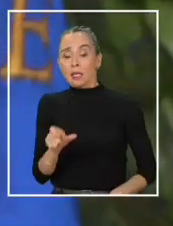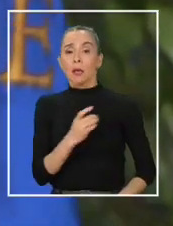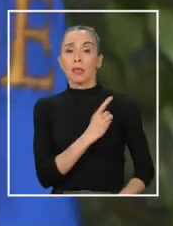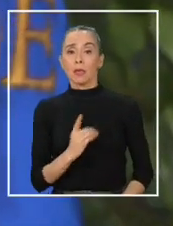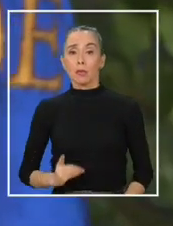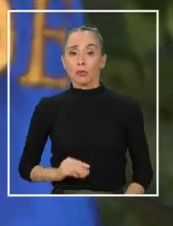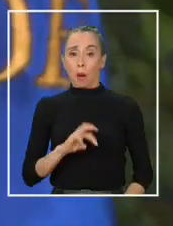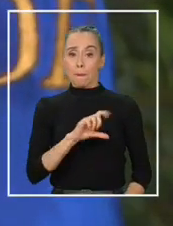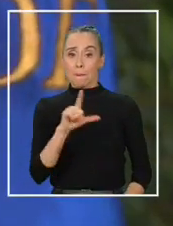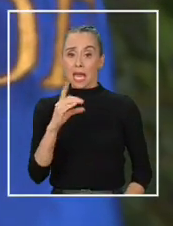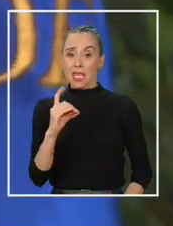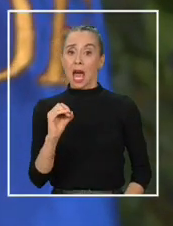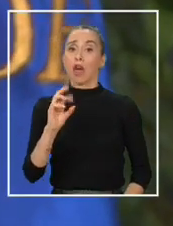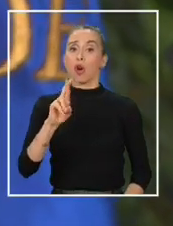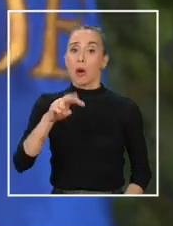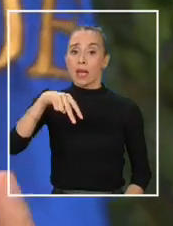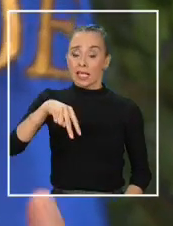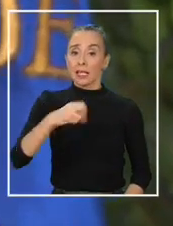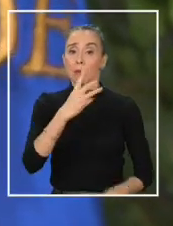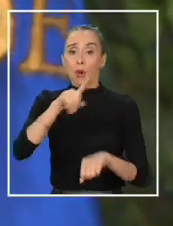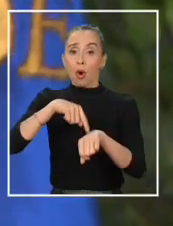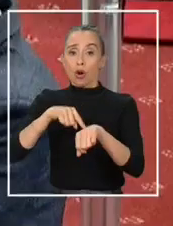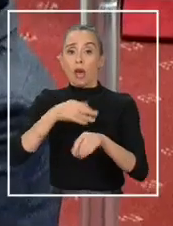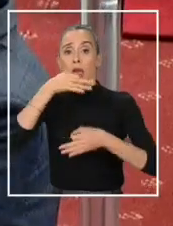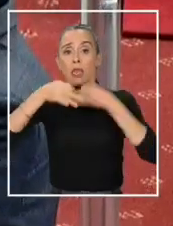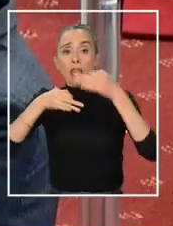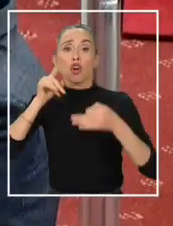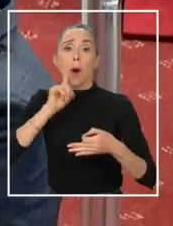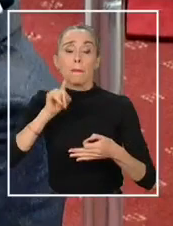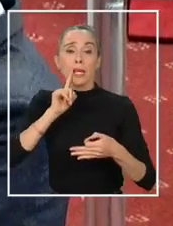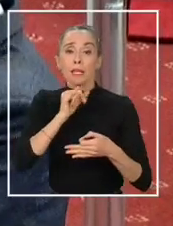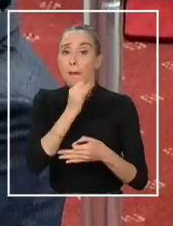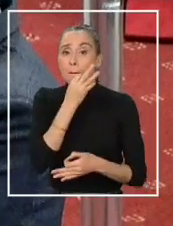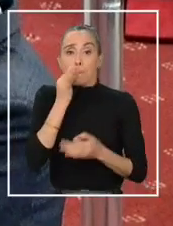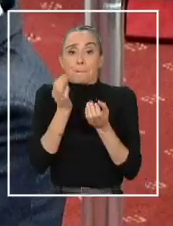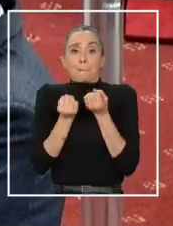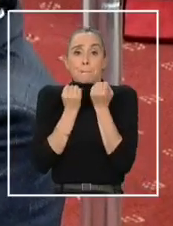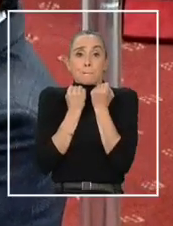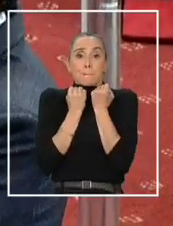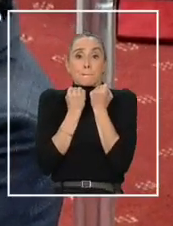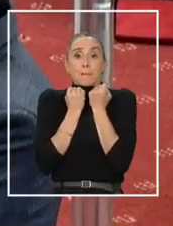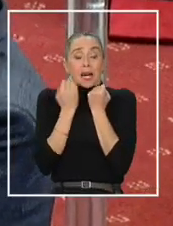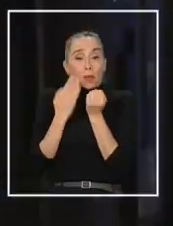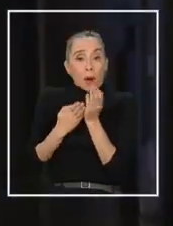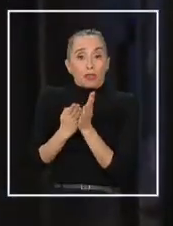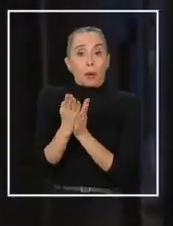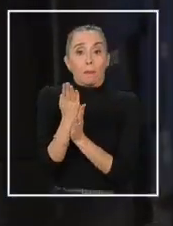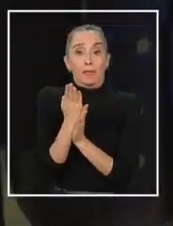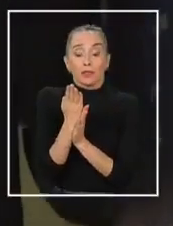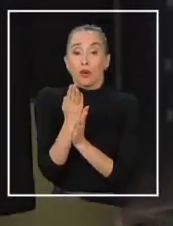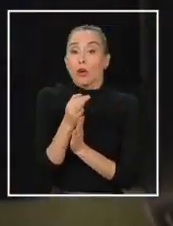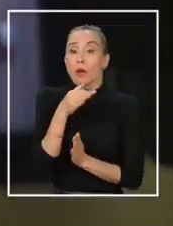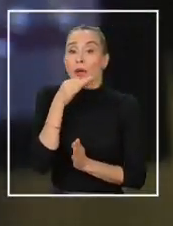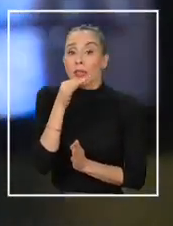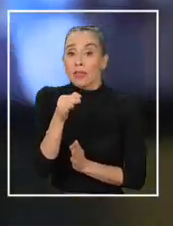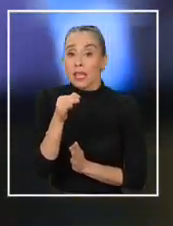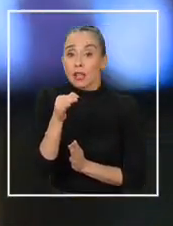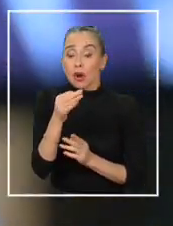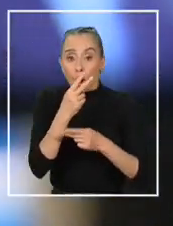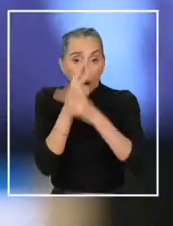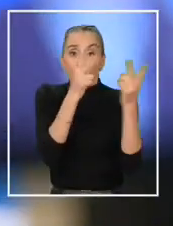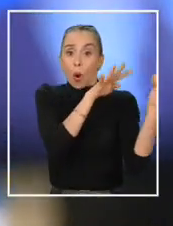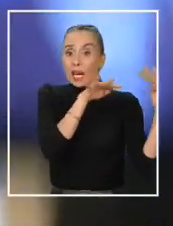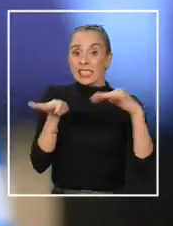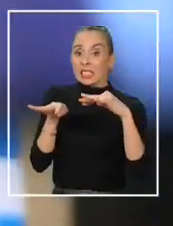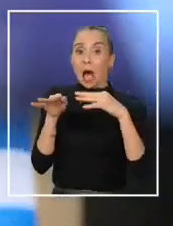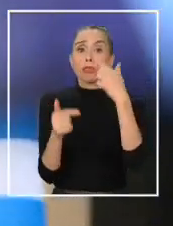de Renovación Nacional, que por varias horas, tras mentir, mantuvo en secreto lo que desde su inicio fue catalogado como un